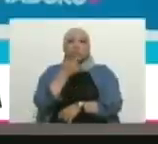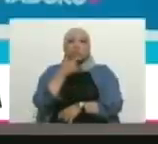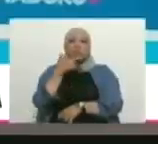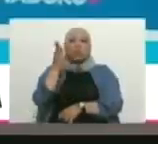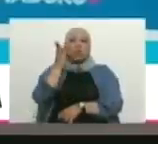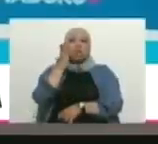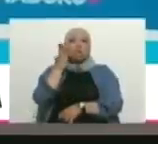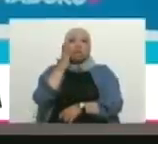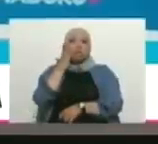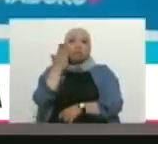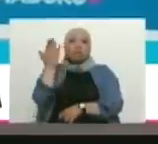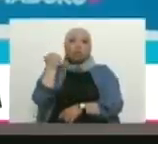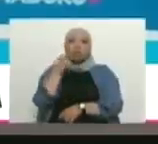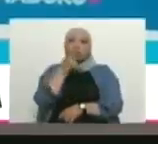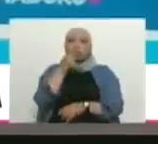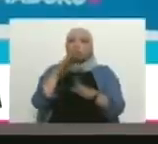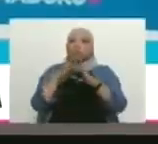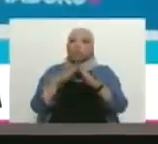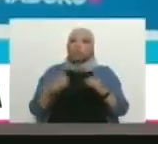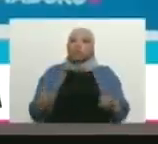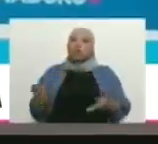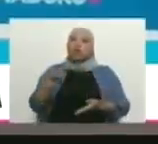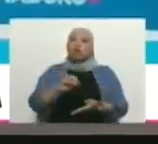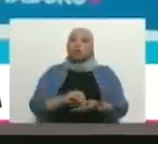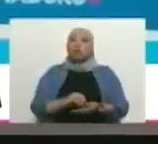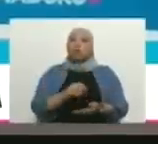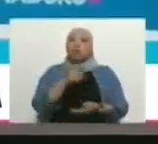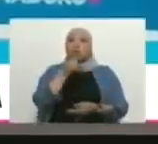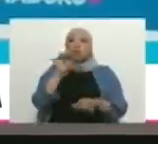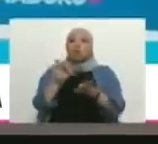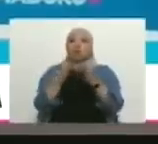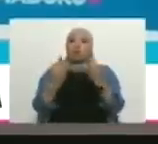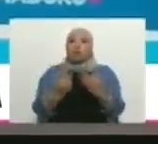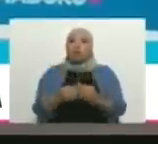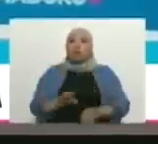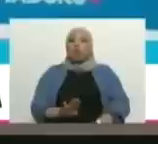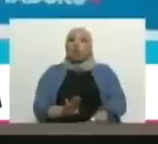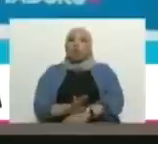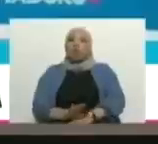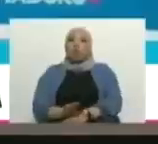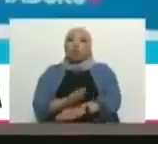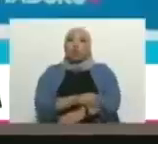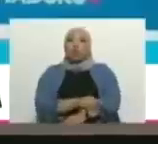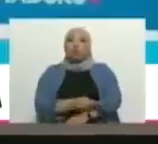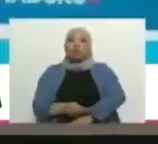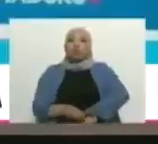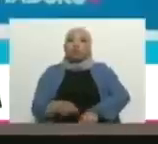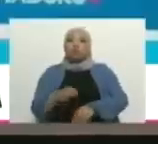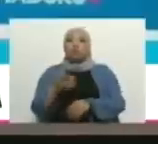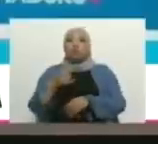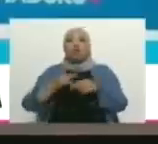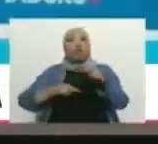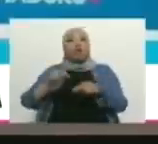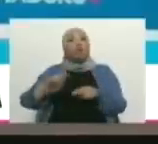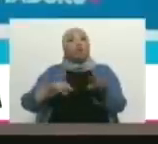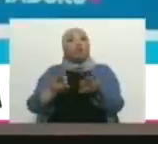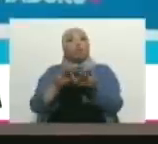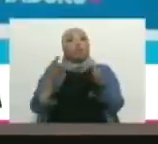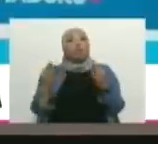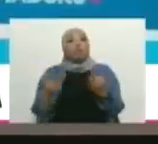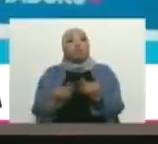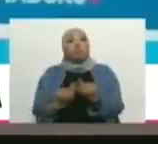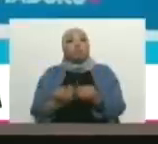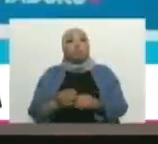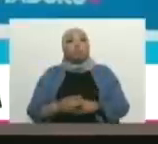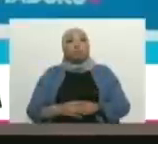pasado, yo llamo a todos a reivindicar la familia, a cuidar la familia, a construir familia.